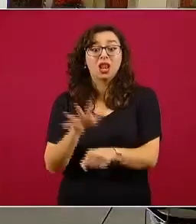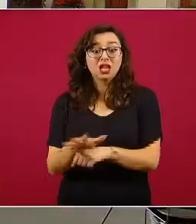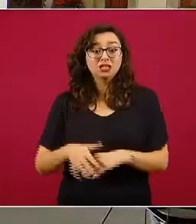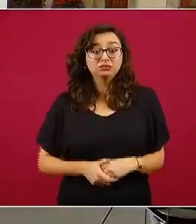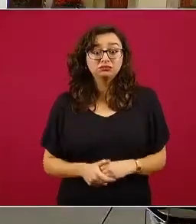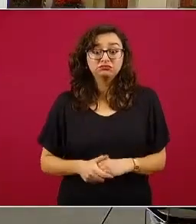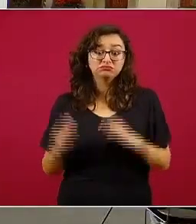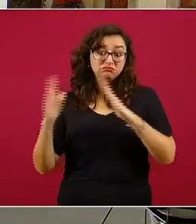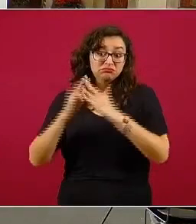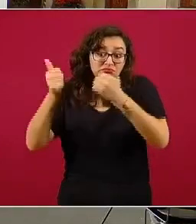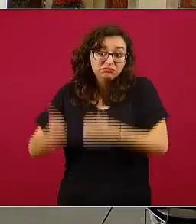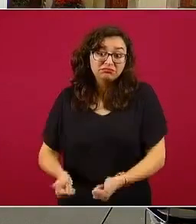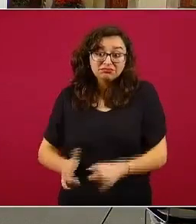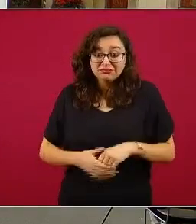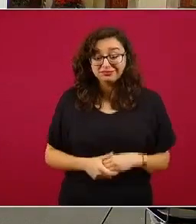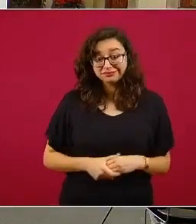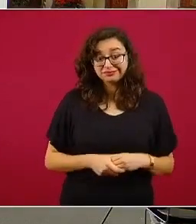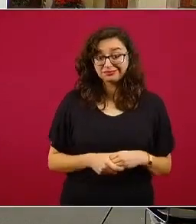Ahí está el llamado.